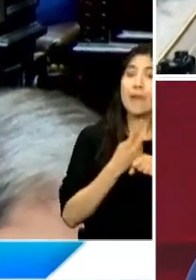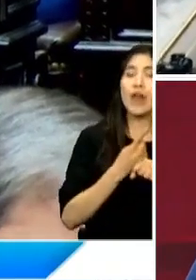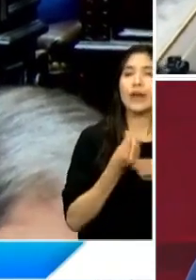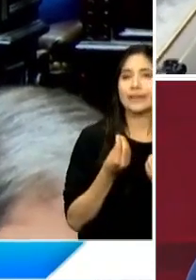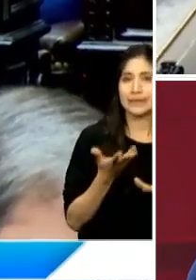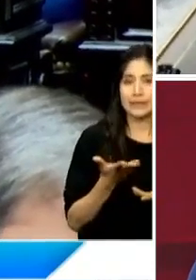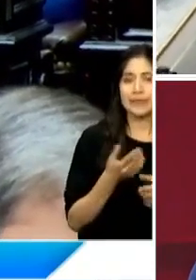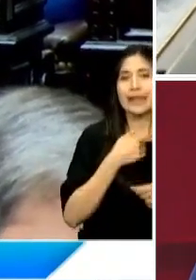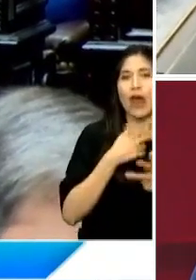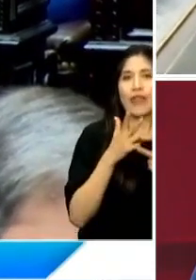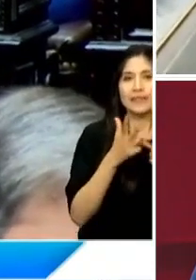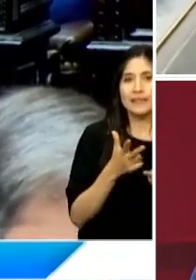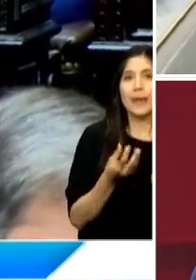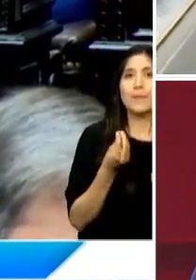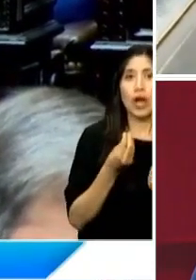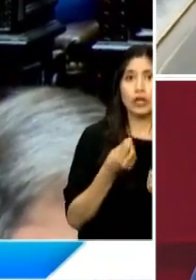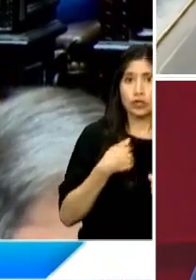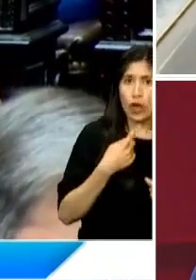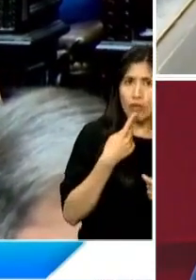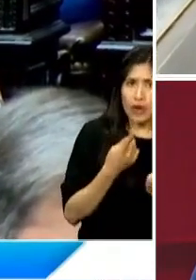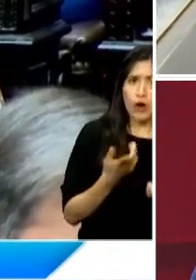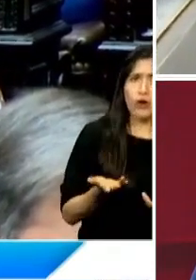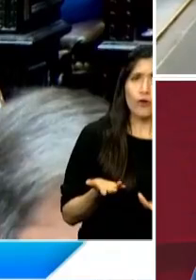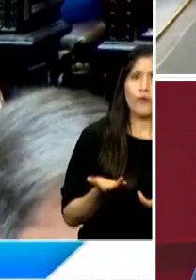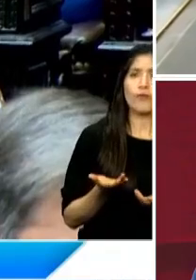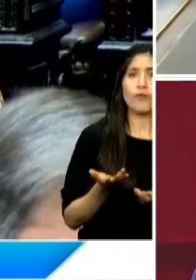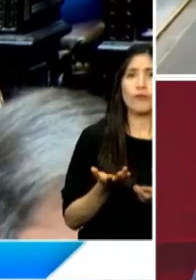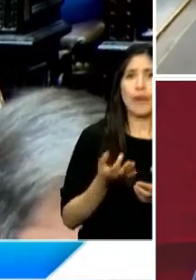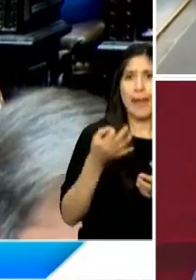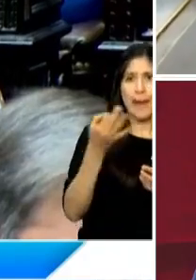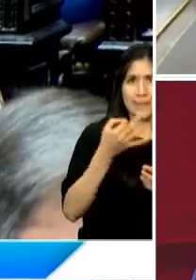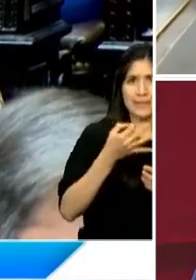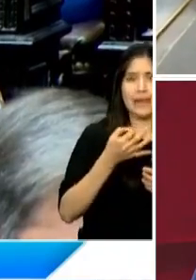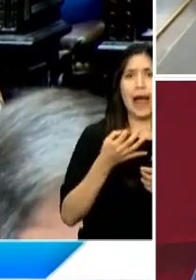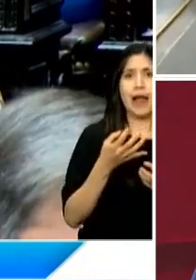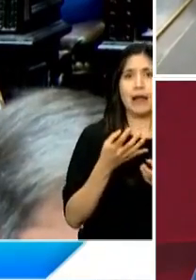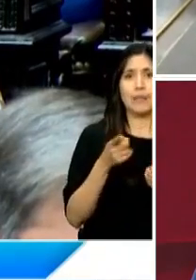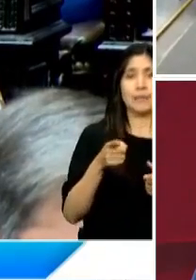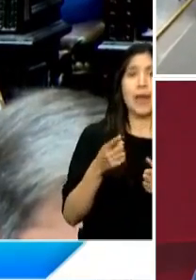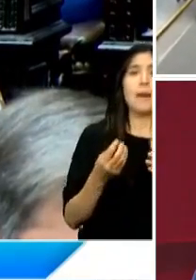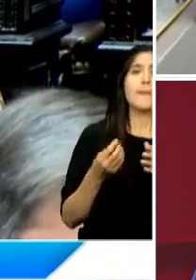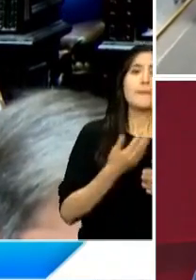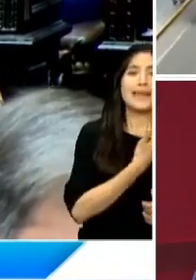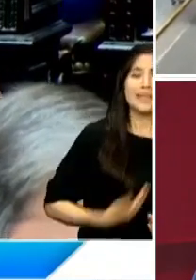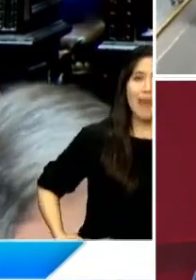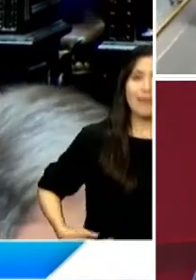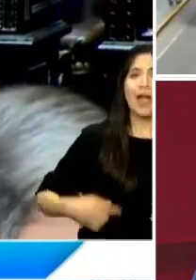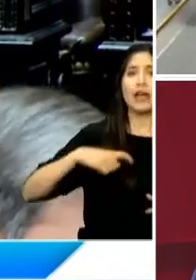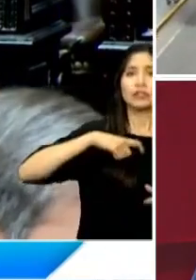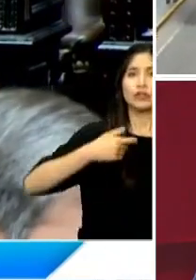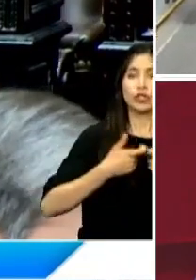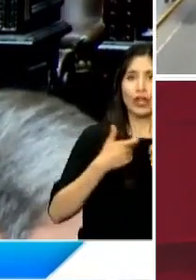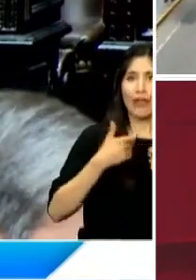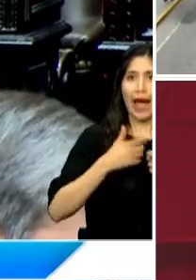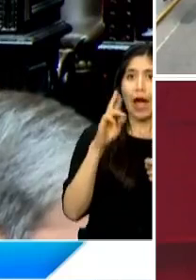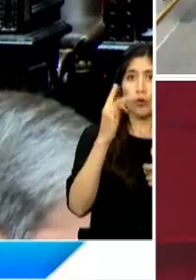el bono, ¿no?, de 70.000 pesos, porque la jubilación lisa y llana es de 234.500 pesos. Sí, Carlitos, dale. Nada, es